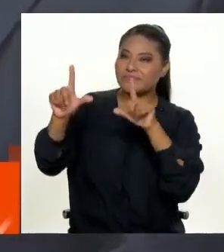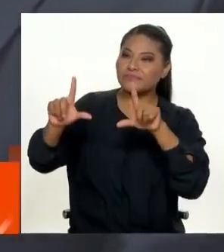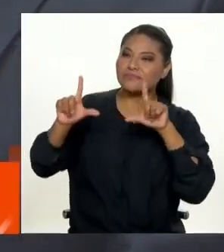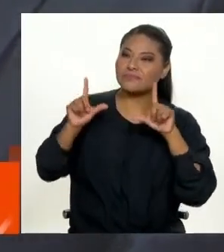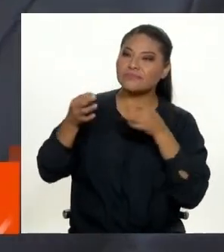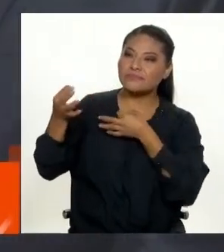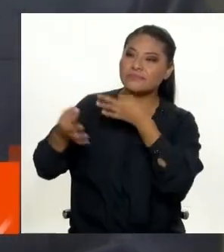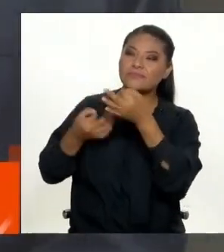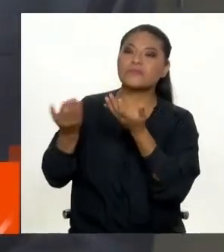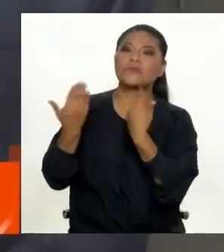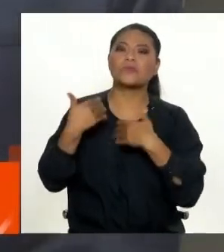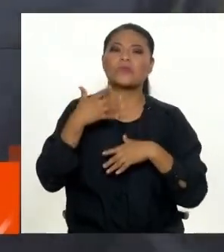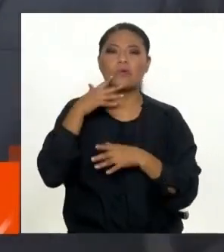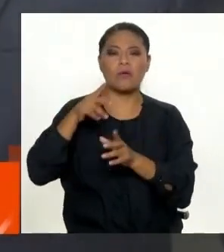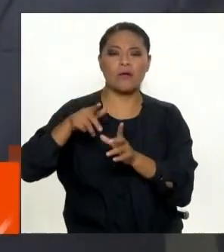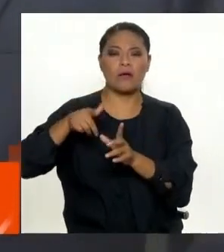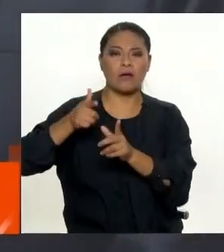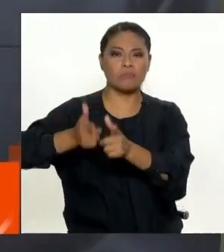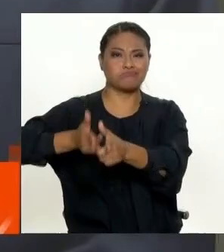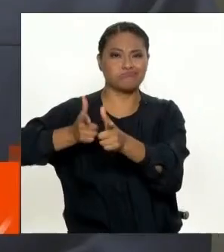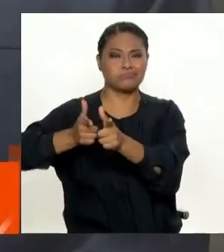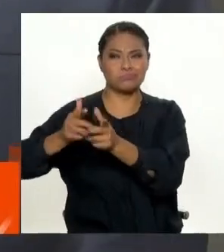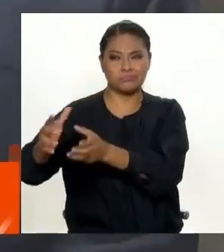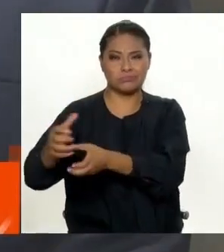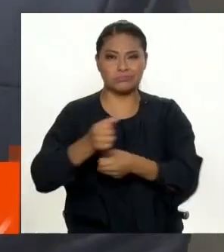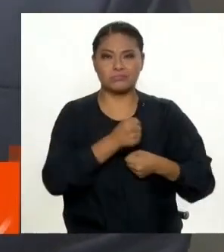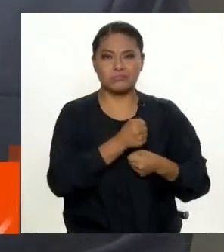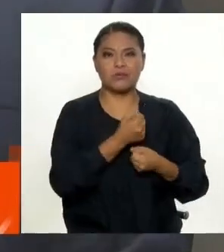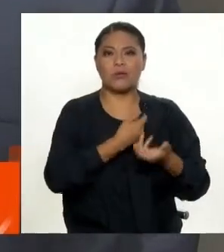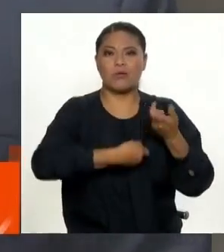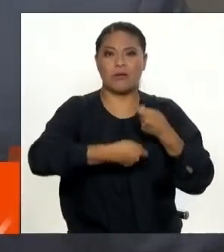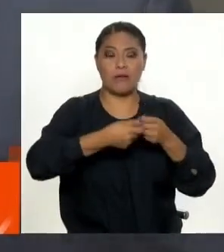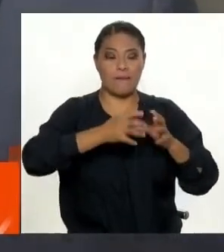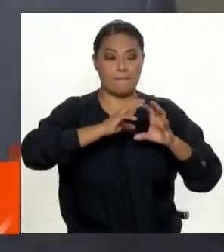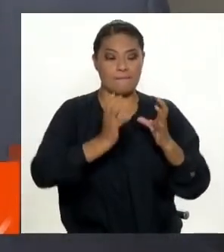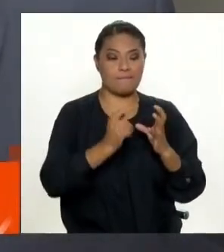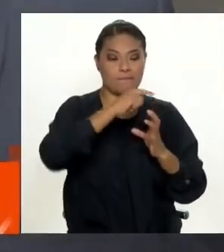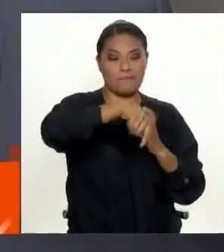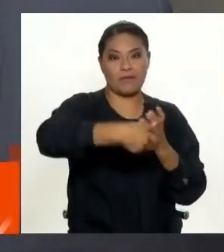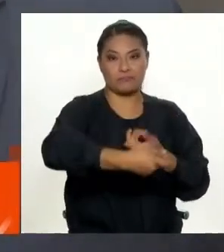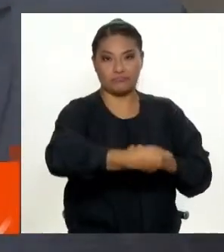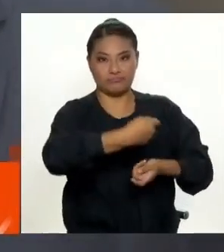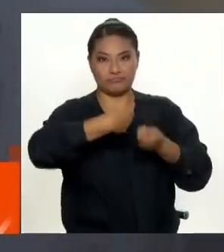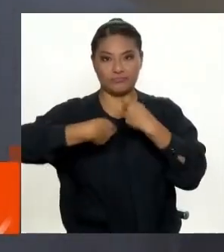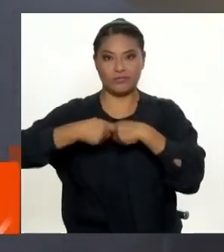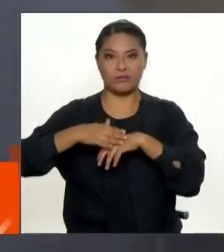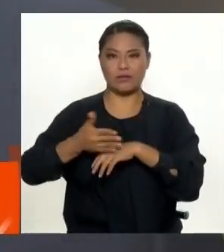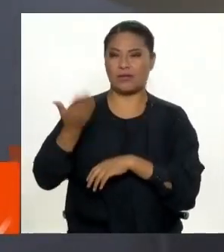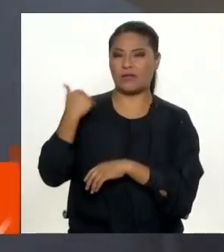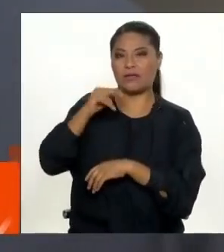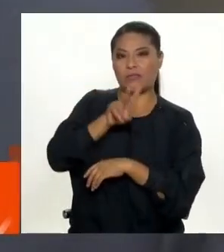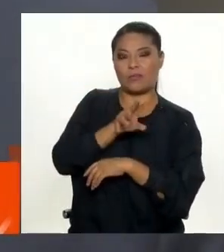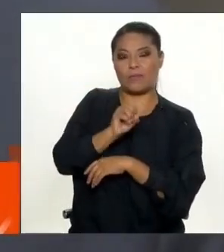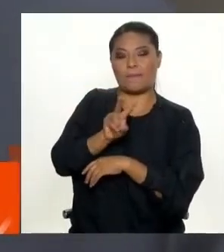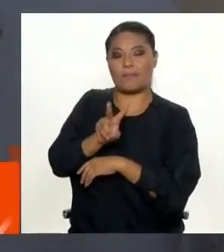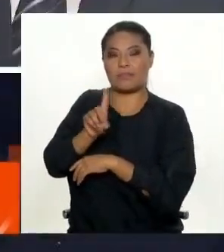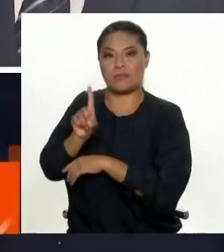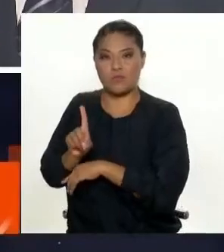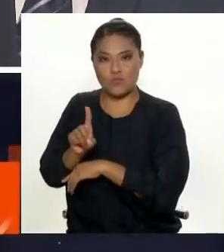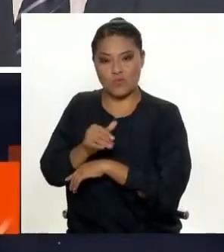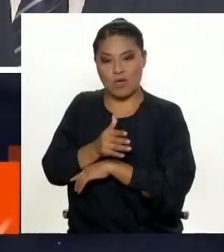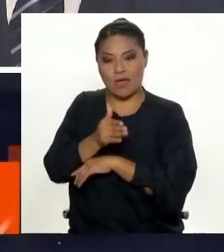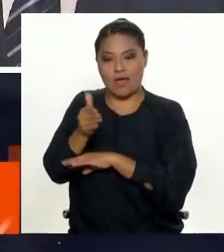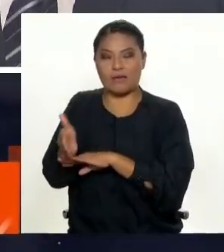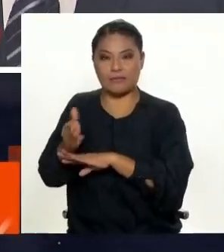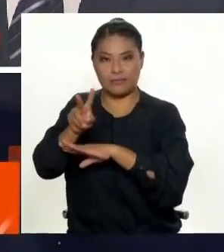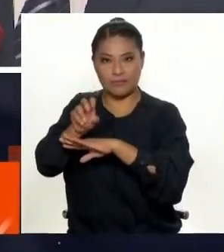de armas. Si lo vemos bien, la importación de armas de fuego, si contamos desde el año 2021 a este año,